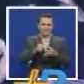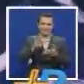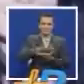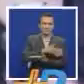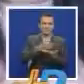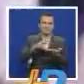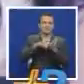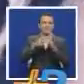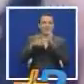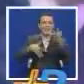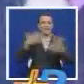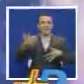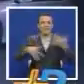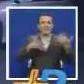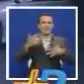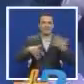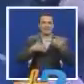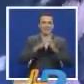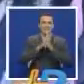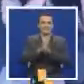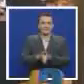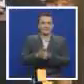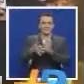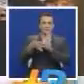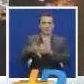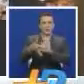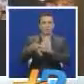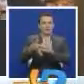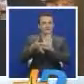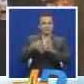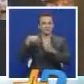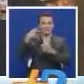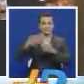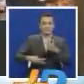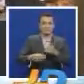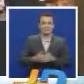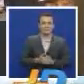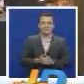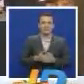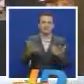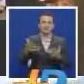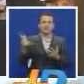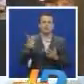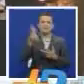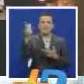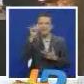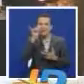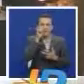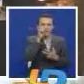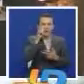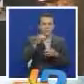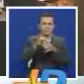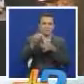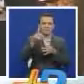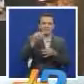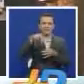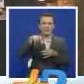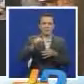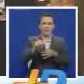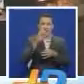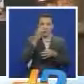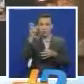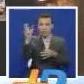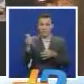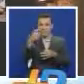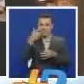de año. En el video presentan una divertida historia. El video lo grabamos vía DAPA aquí en Cali. Fue con un actor que es muy conocido